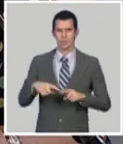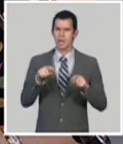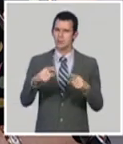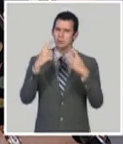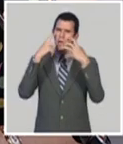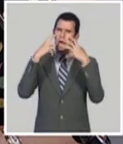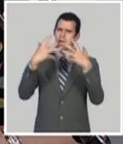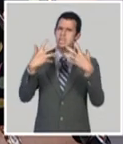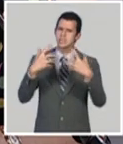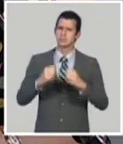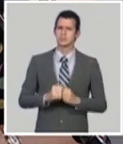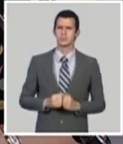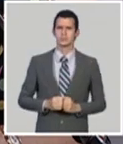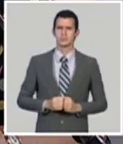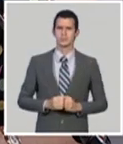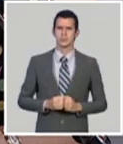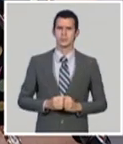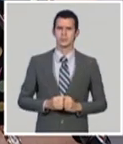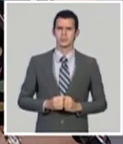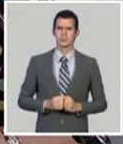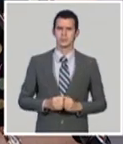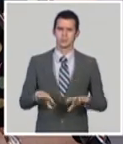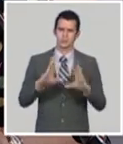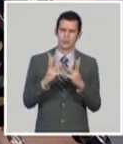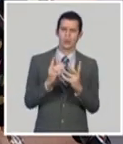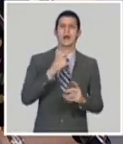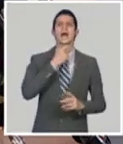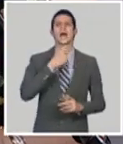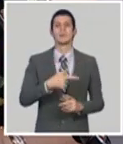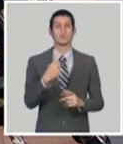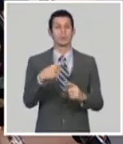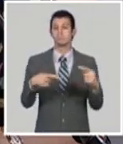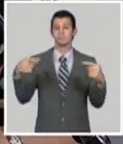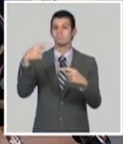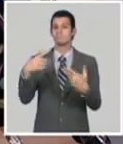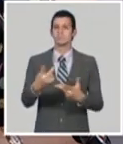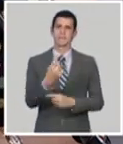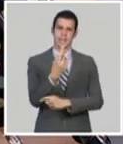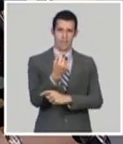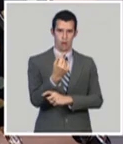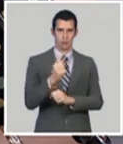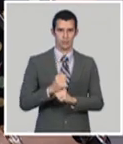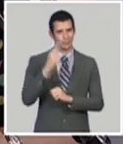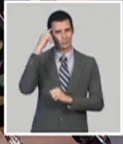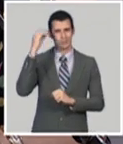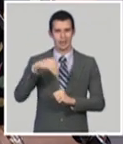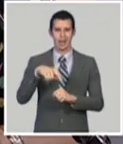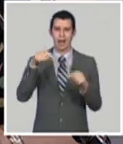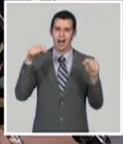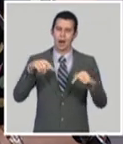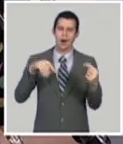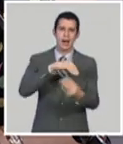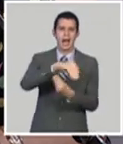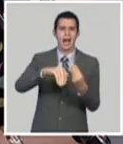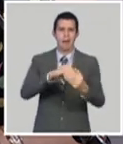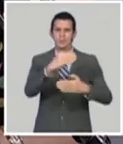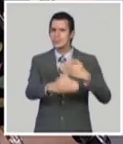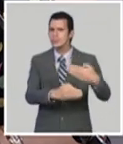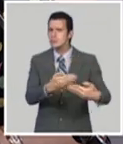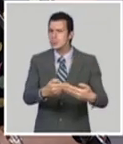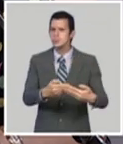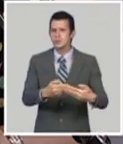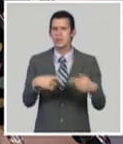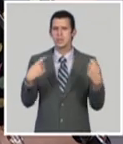en que en la economía lleva la aplicación de esta tarea lleva también que cada